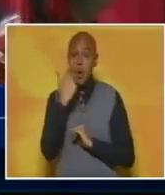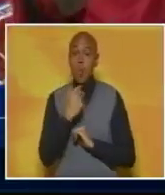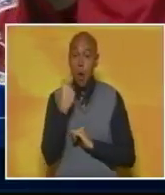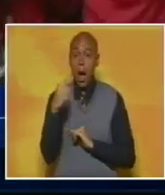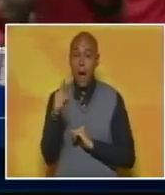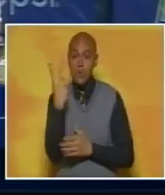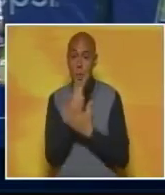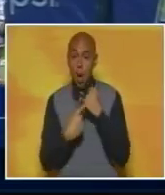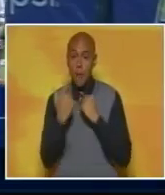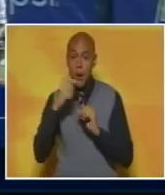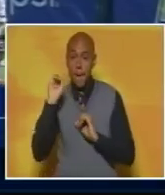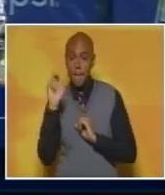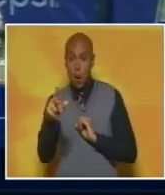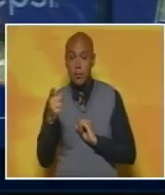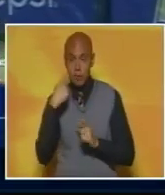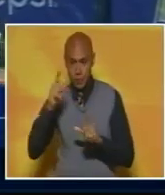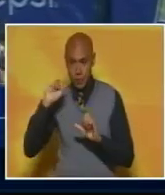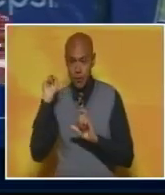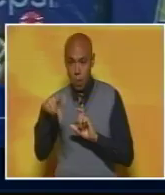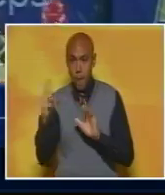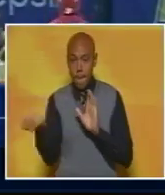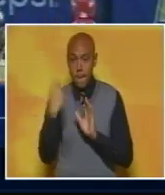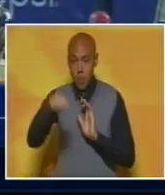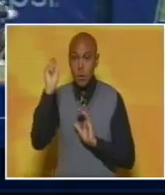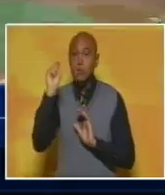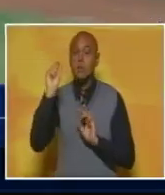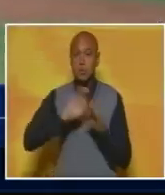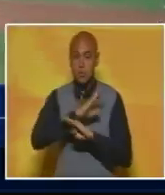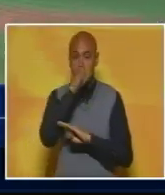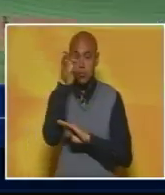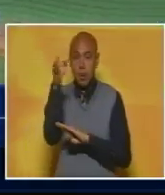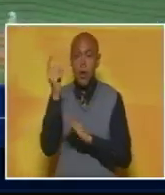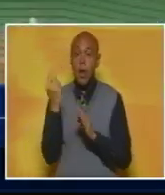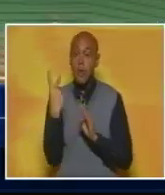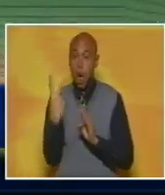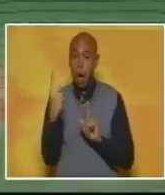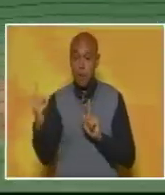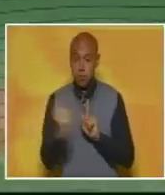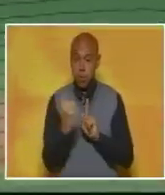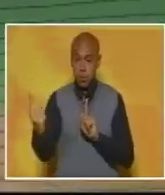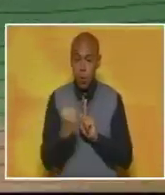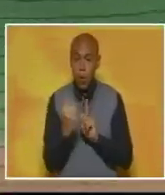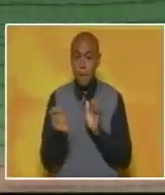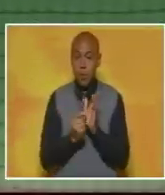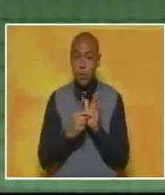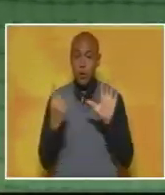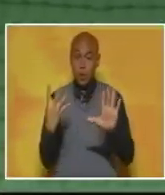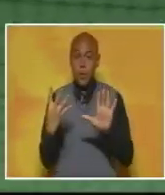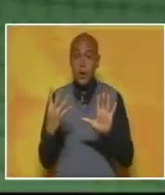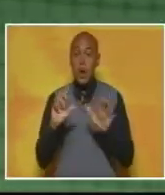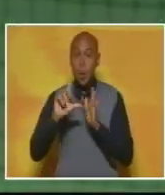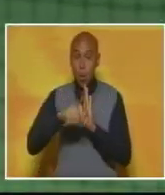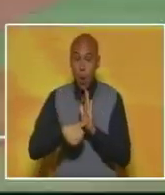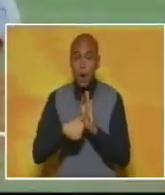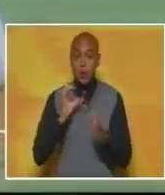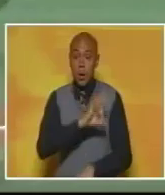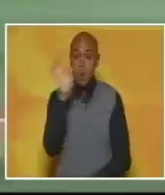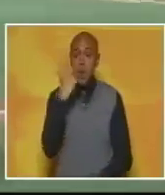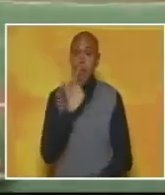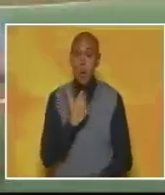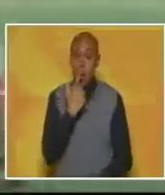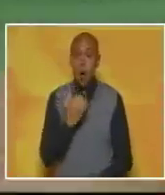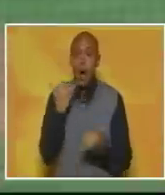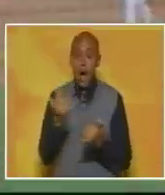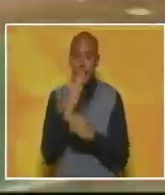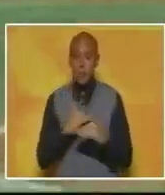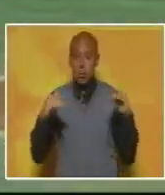un doblete productor de una rayita de Osman Marval, quien remolcó una de las 2 carreras larenses en el noveno, para que Lara entonces empate